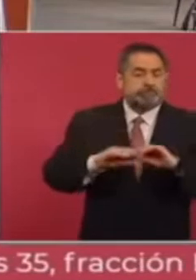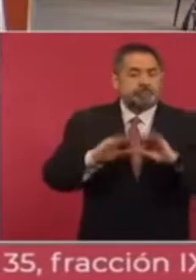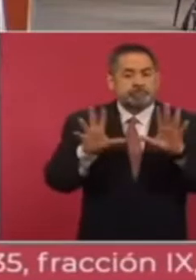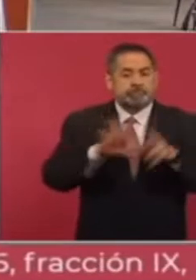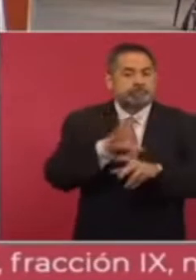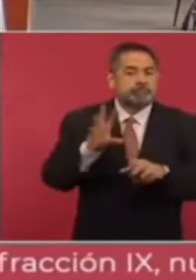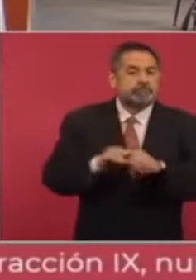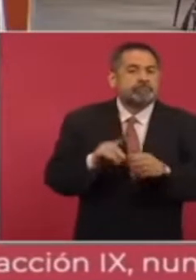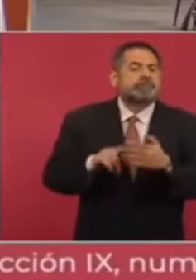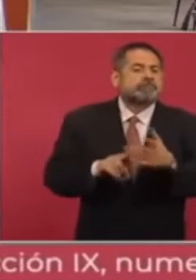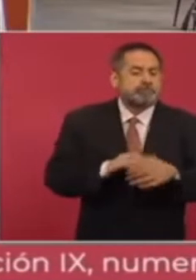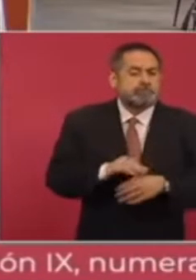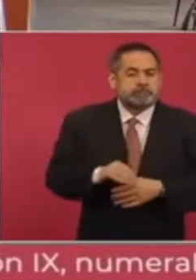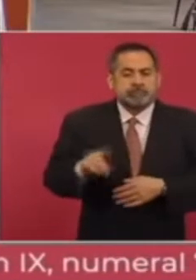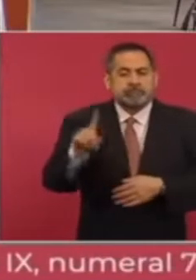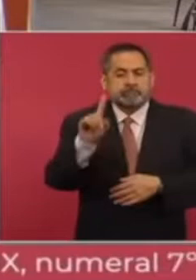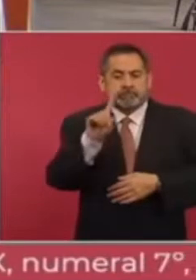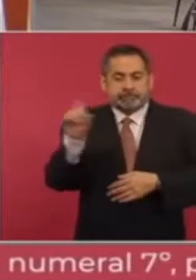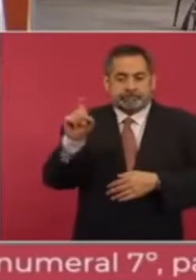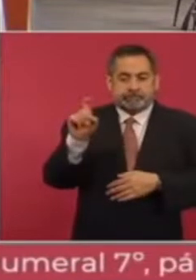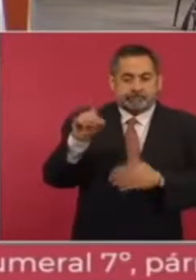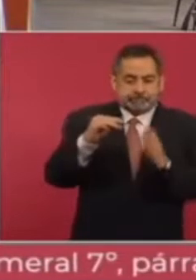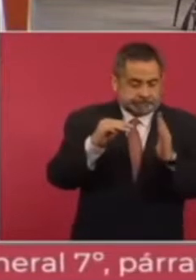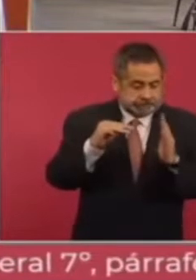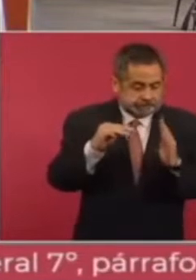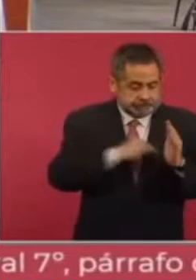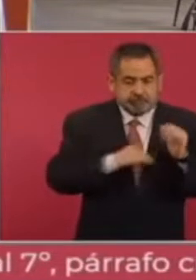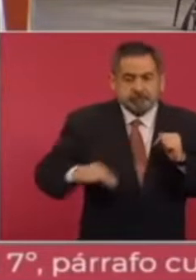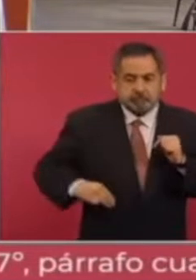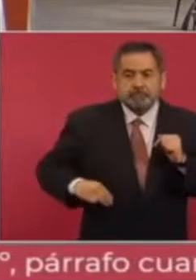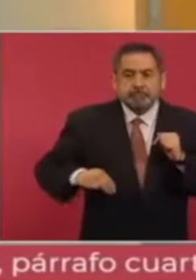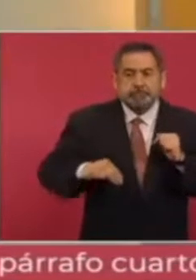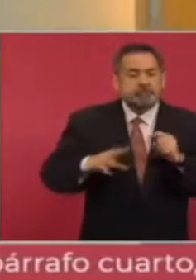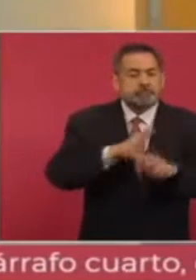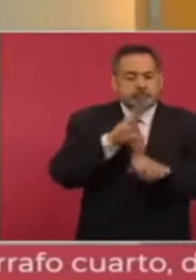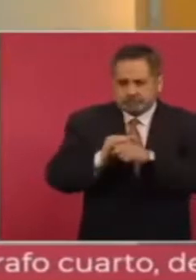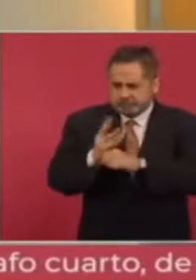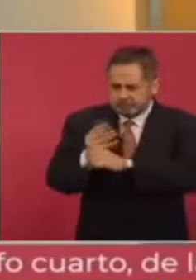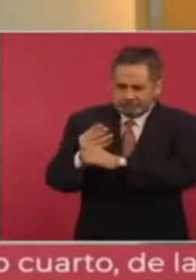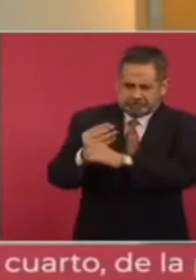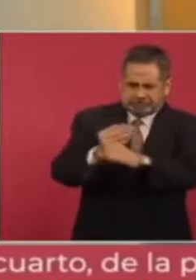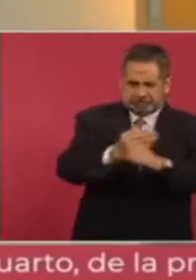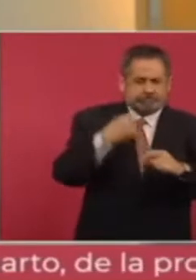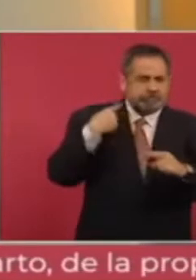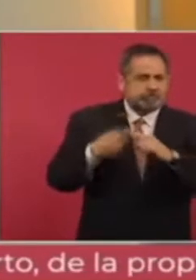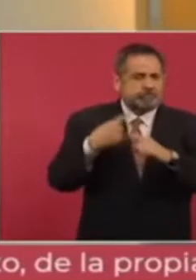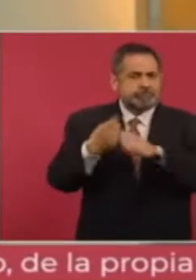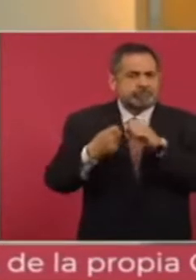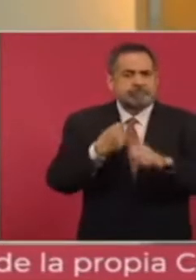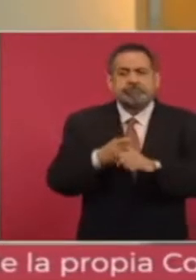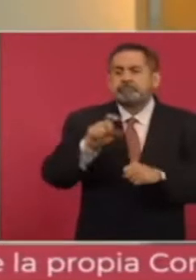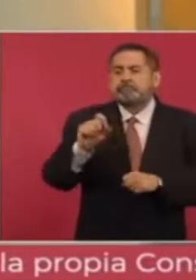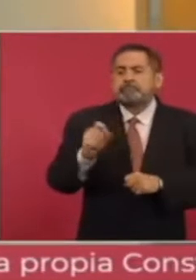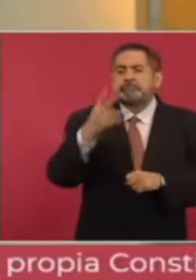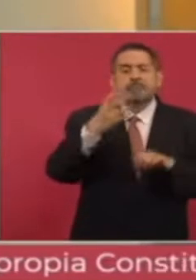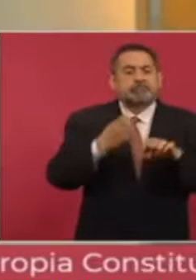de hoy. Más de 100 municipios intervenidos en estos primeros 3 años del programa, 24